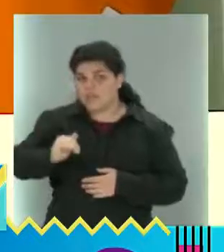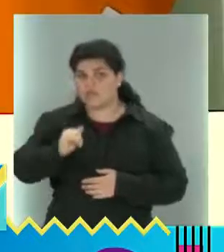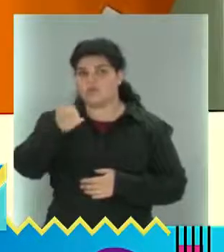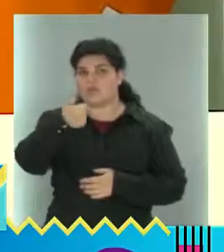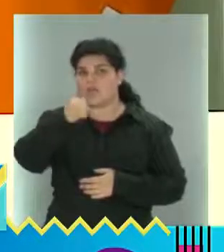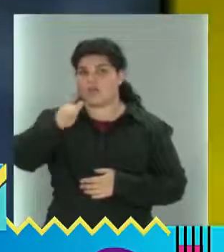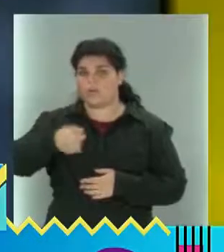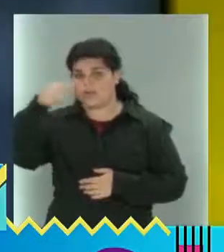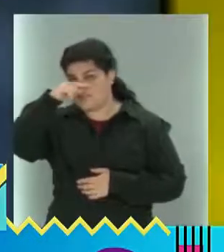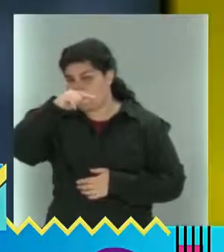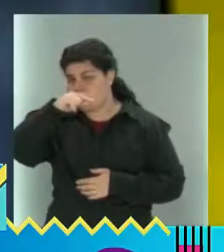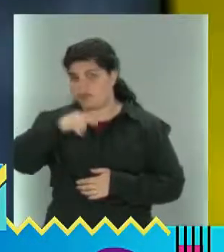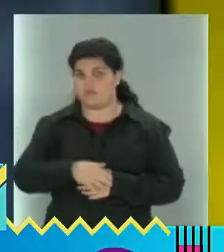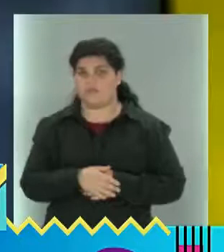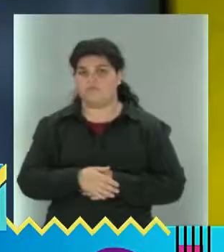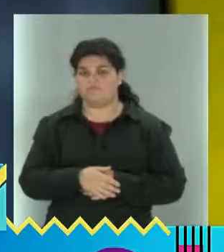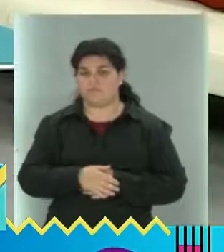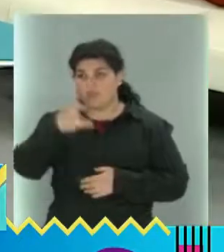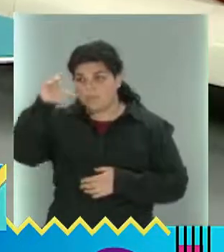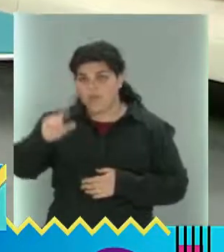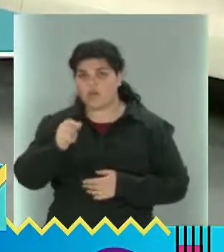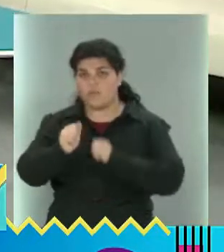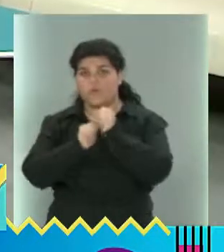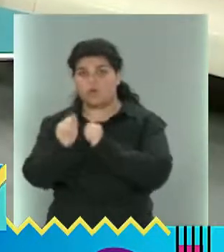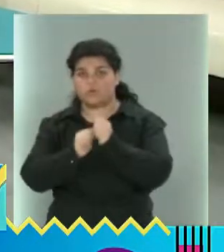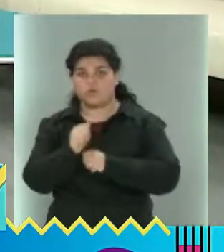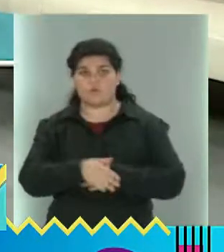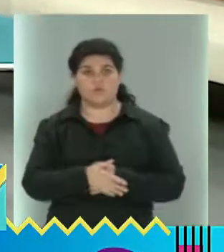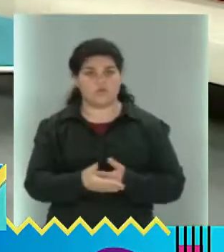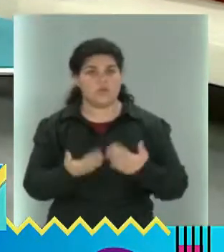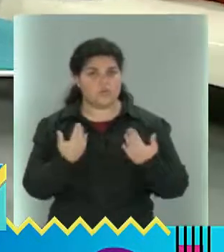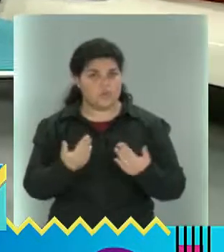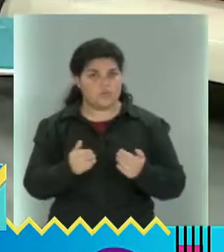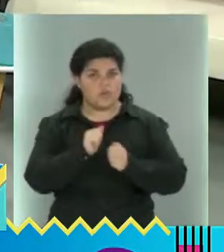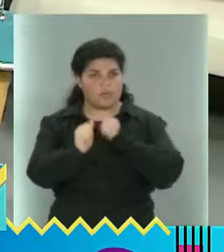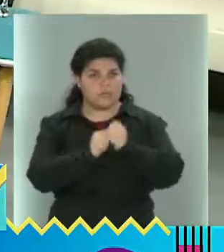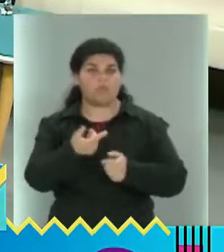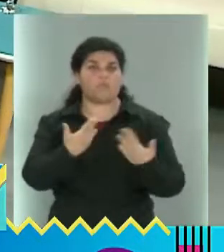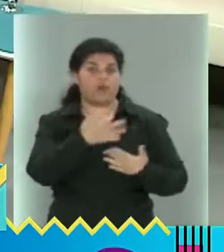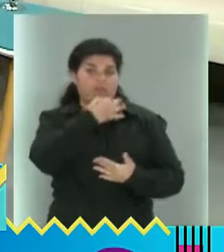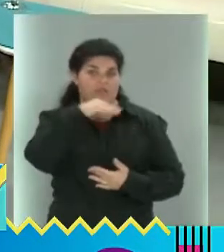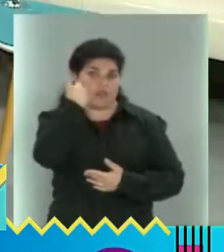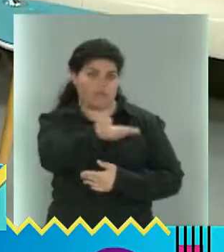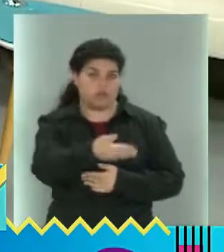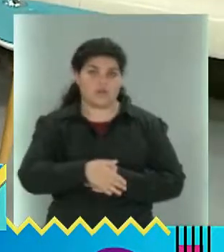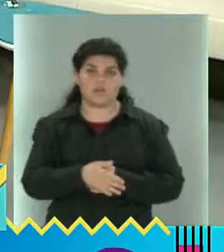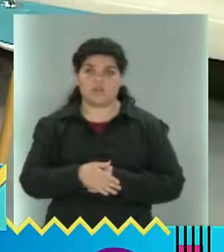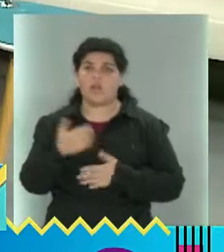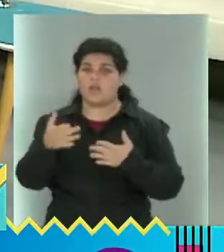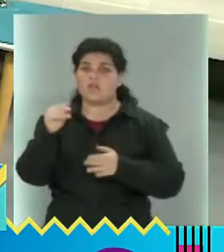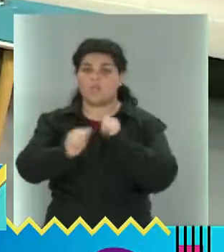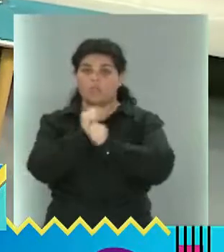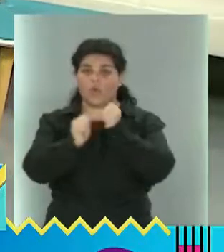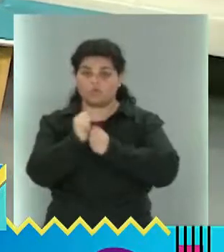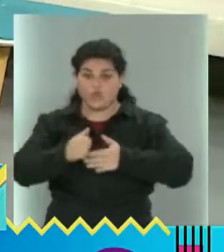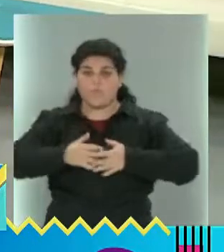2017, pero interanual. Pero fundamentalmente por precio. ¿Y se puede traducir en una baja de precios el tema de este aumento de la producción? ¿En